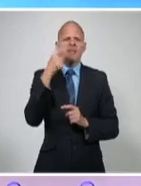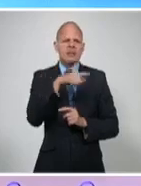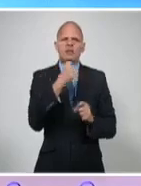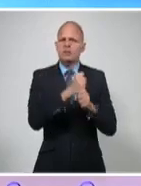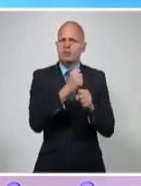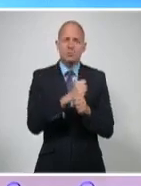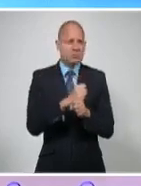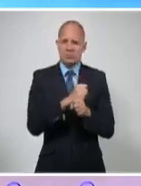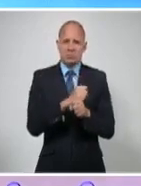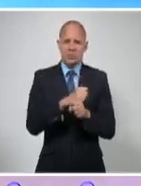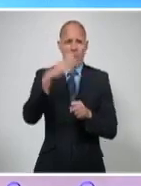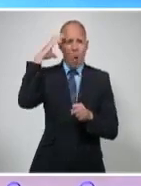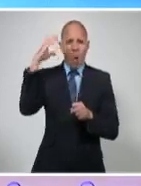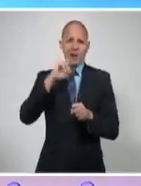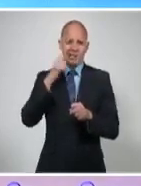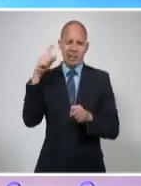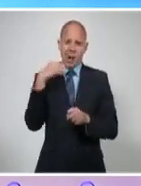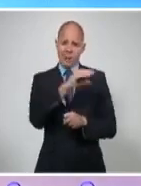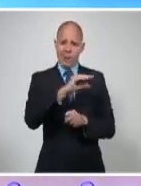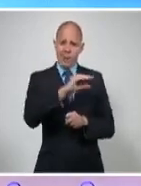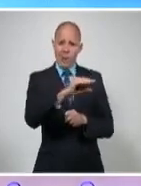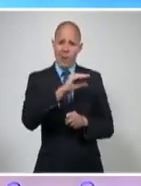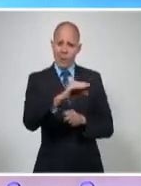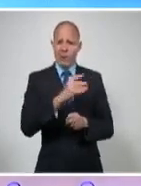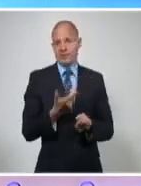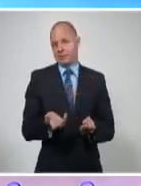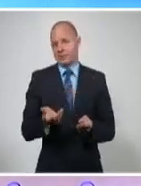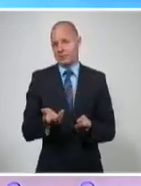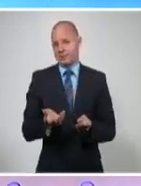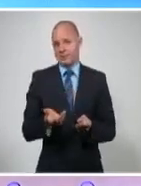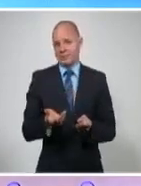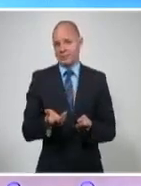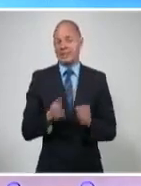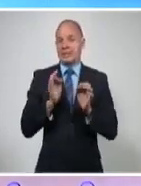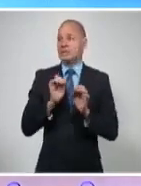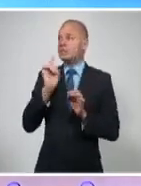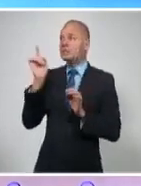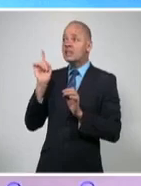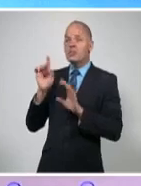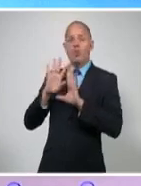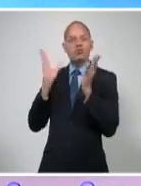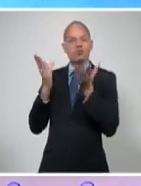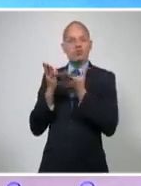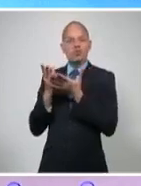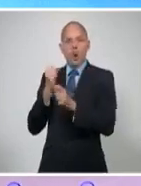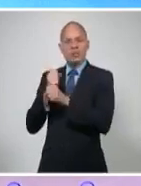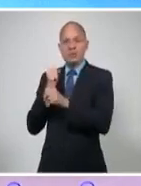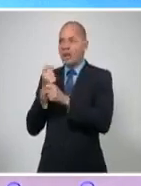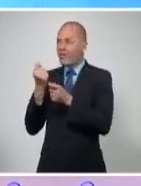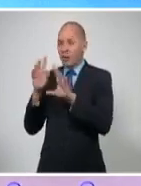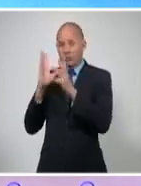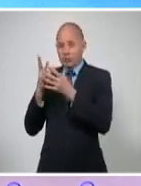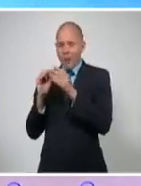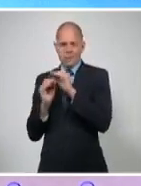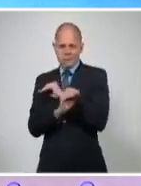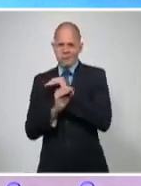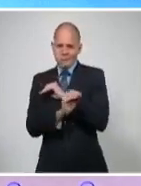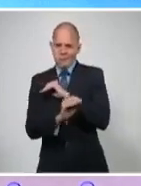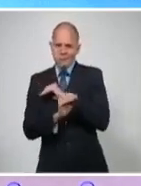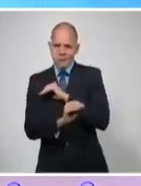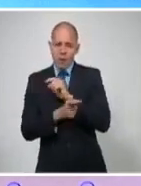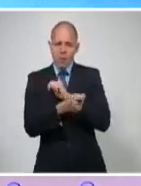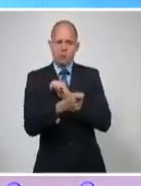través de personas que en su mayoría viven fuera de Cuba y que hacen de todo esto su negocio, su forma de vida. Cuando nosotros hemos dicho